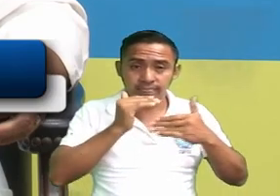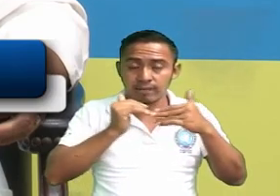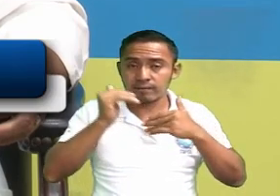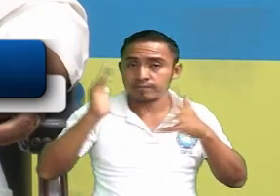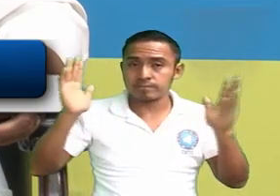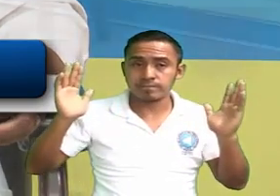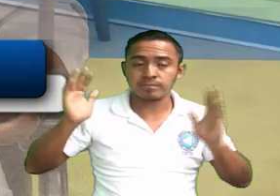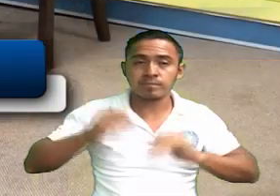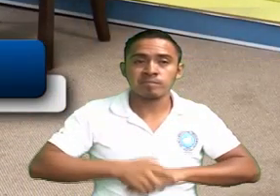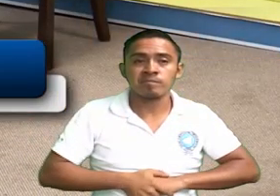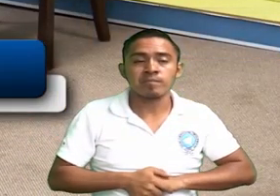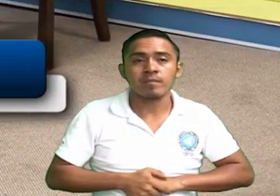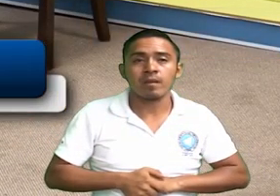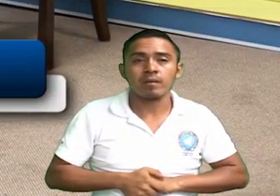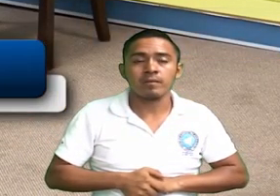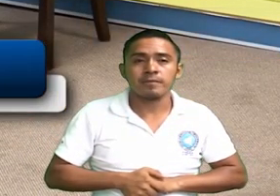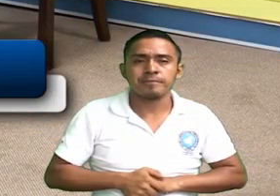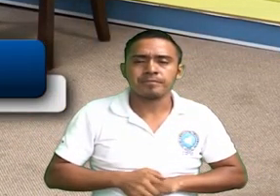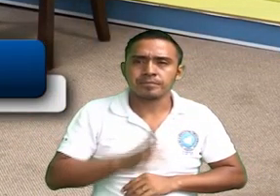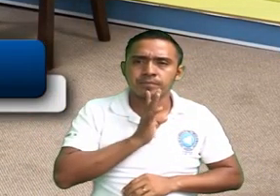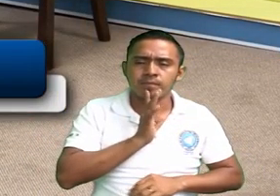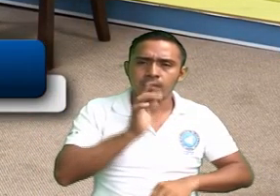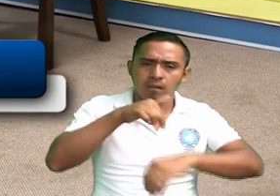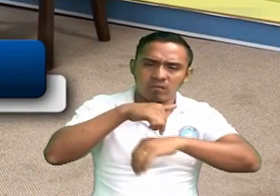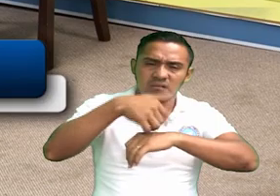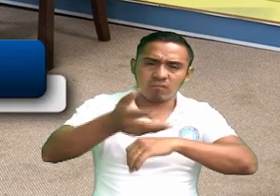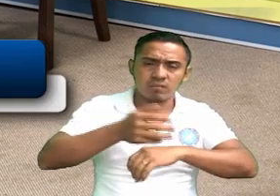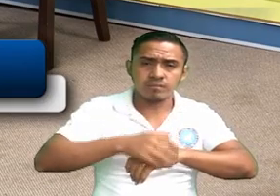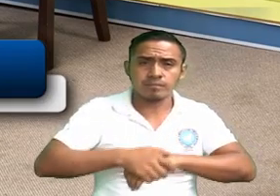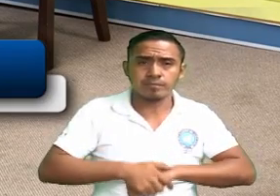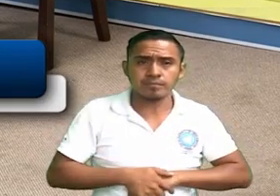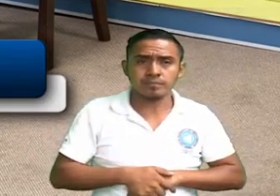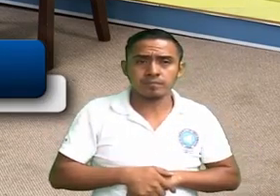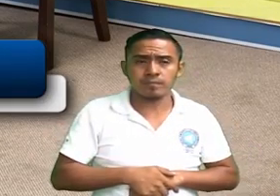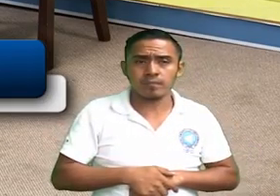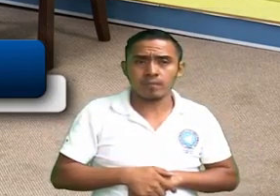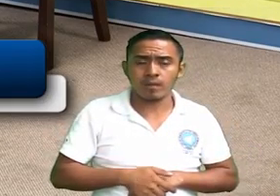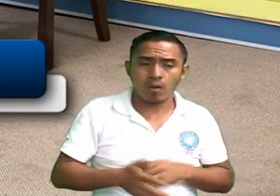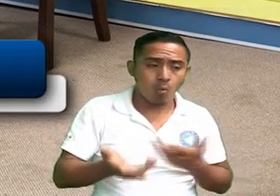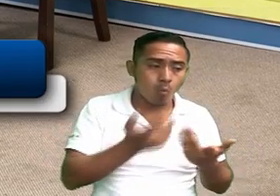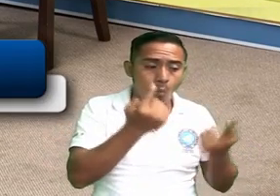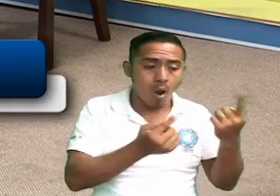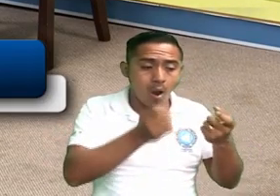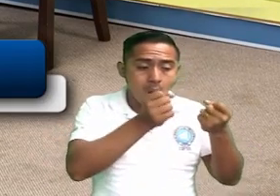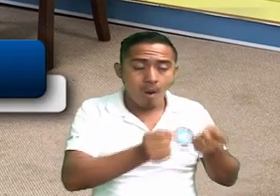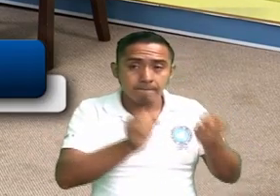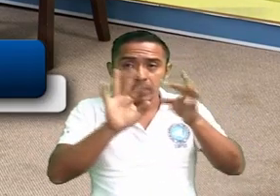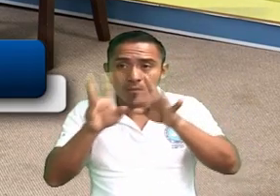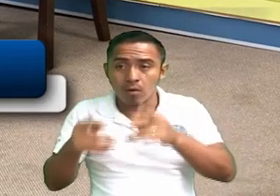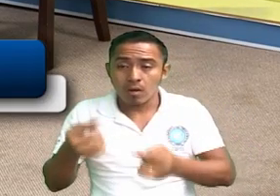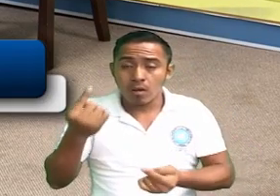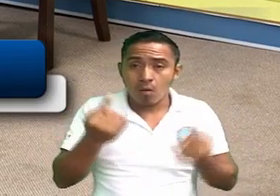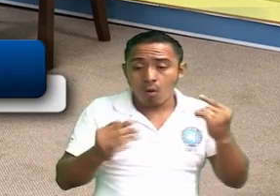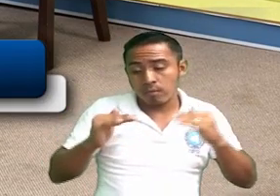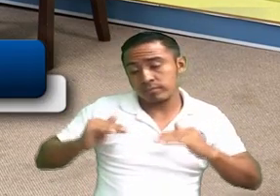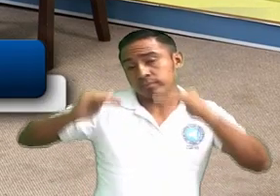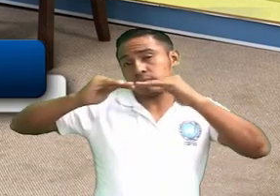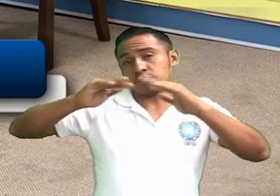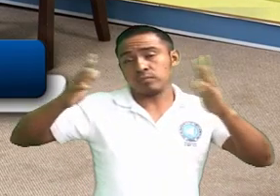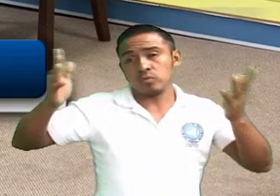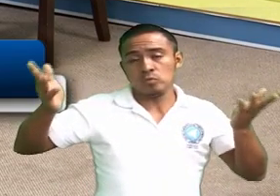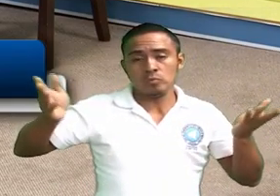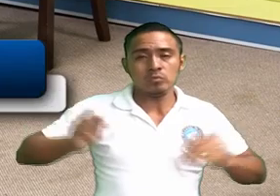hogar, hay que ponerle un alto a eso, porque los niños escuchan, oyen y ellos hacen todo eso. Y ahí es donde ha ido donde los